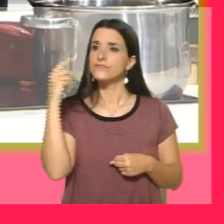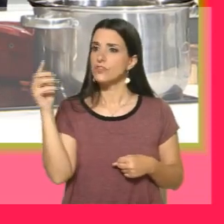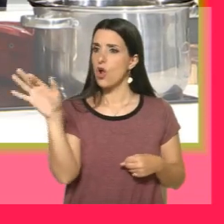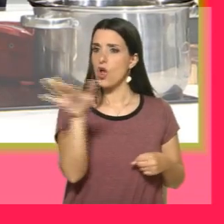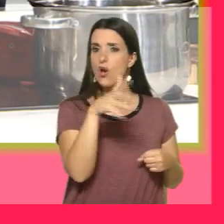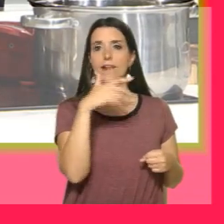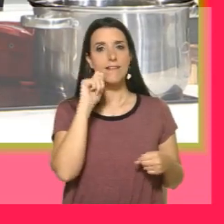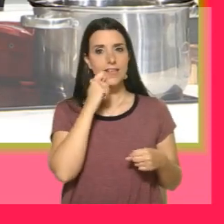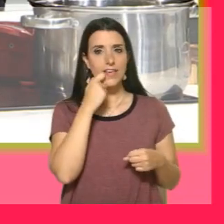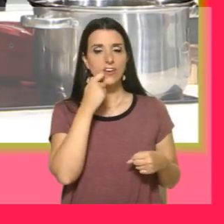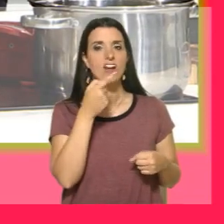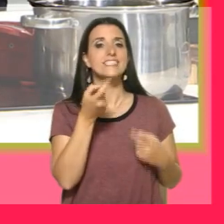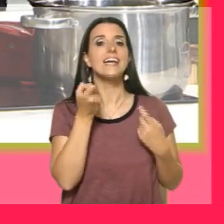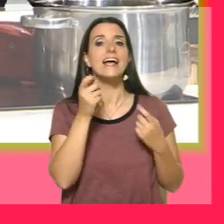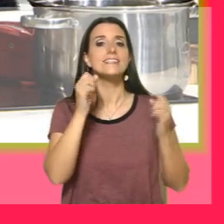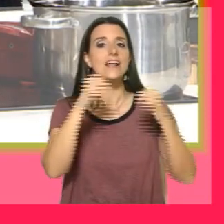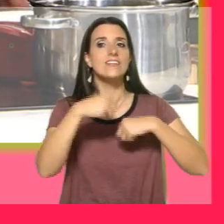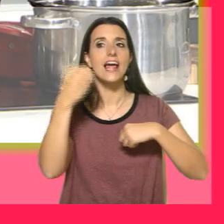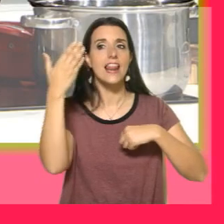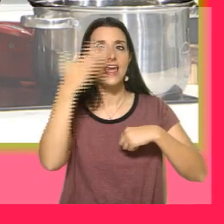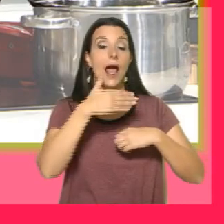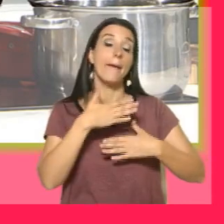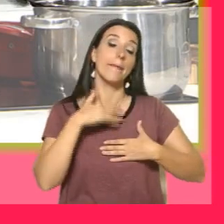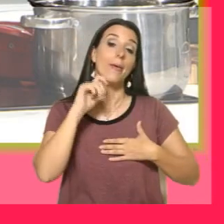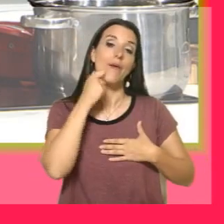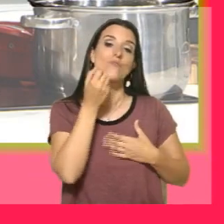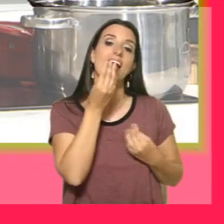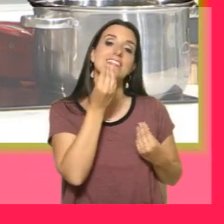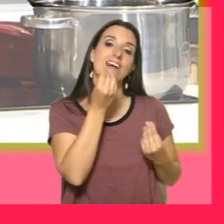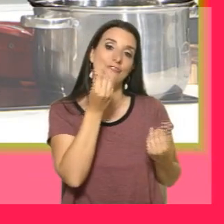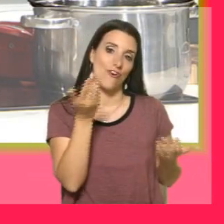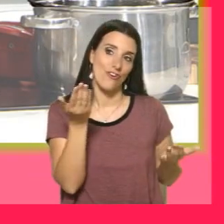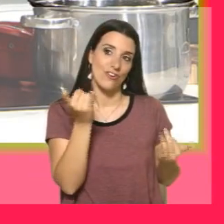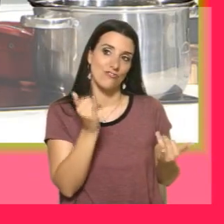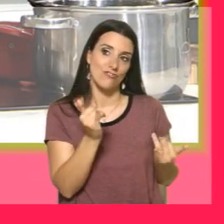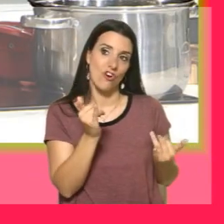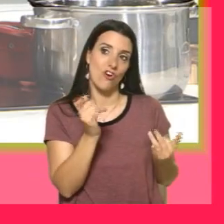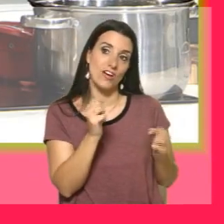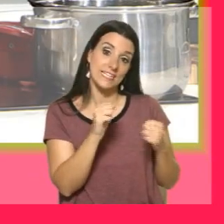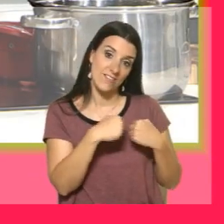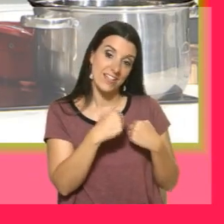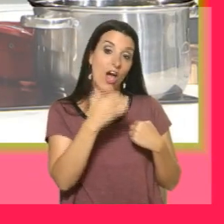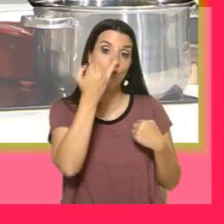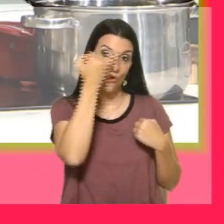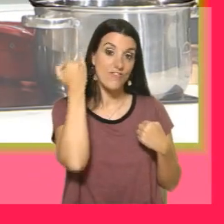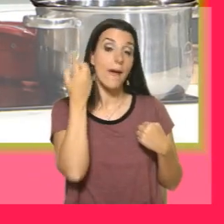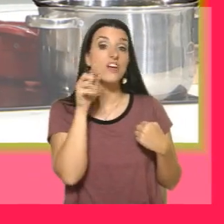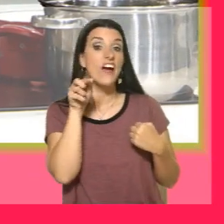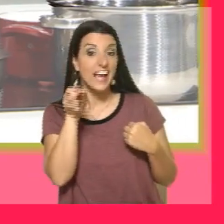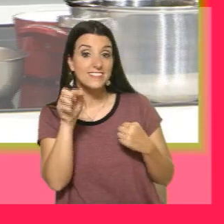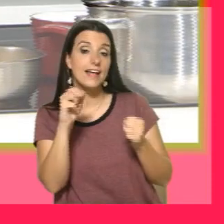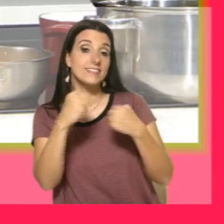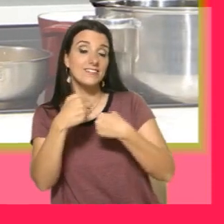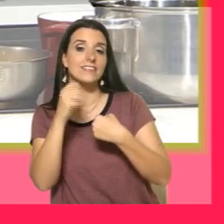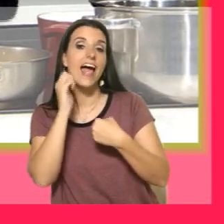Eli. Emi, ¿tiene que ser cerveza negra? Me gusta más por el sabor. Bien. Soy de tomar rubia, pero para cocinar en este caso tenía ganas